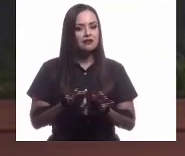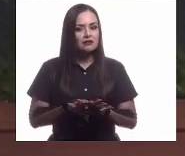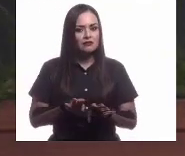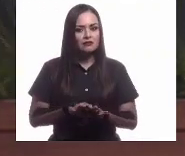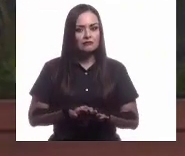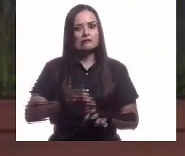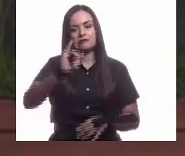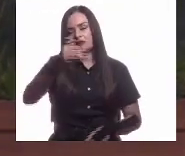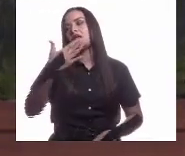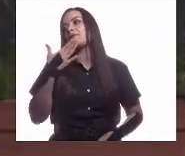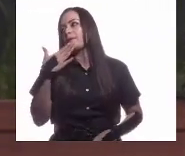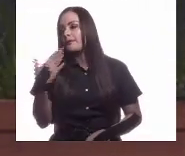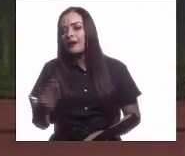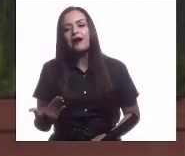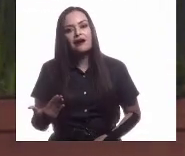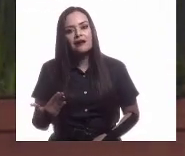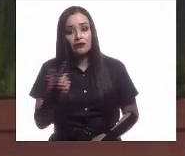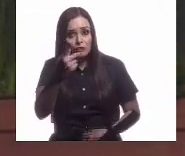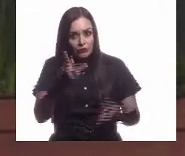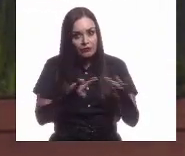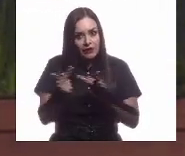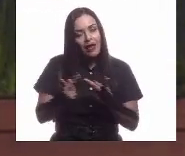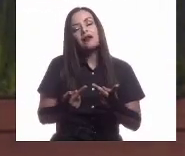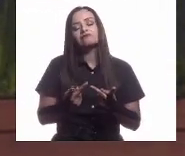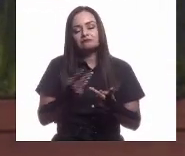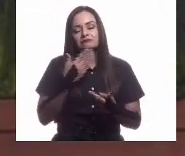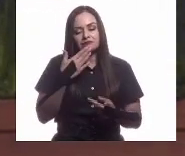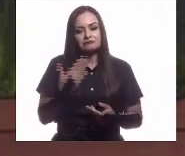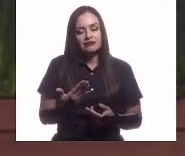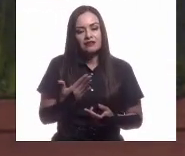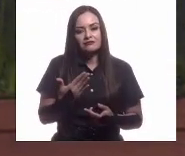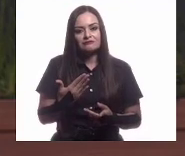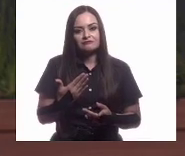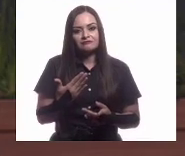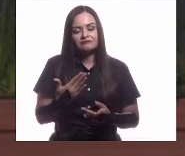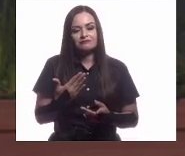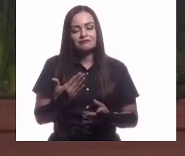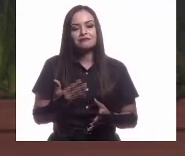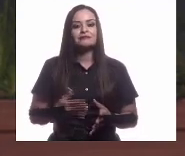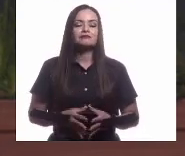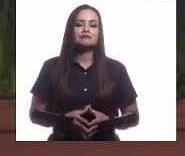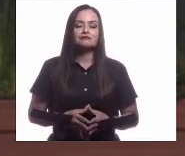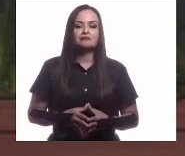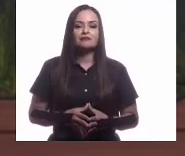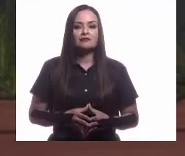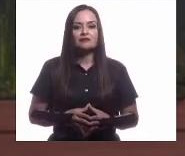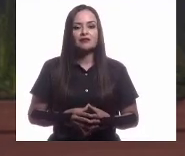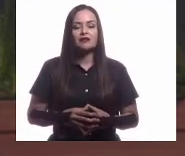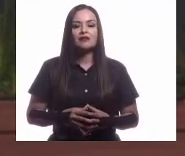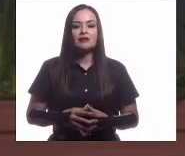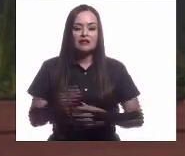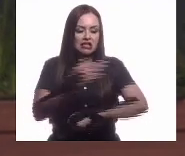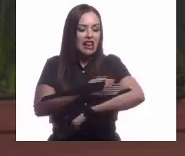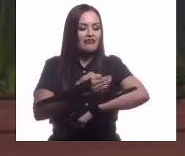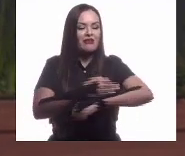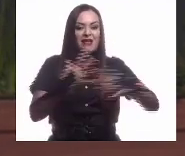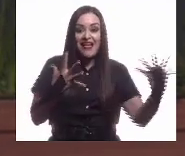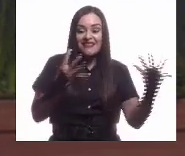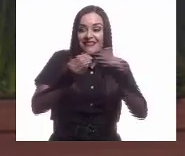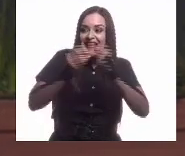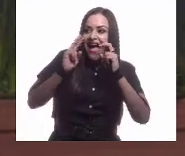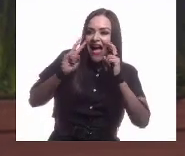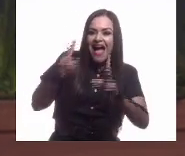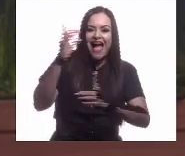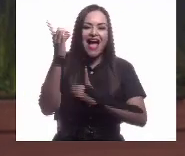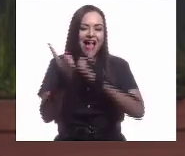mucho bien a quien lo practica, pero además de hacer bien al que lo practica, une a la comunidad